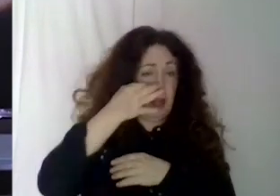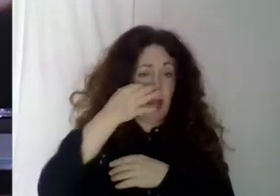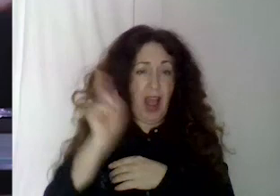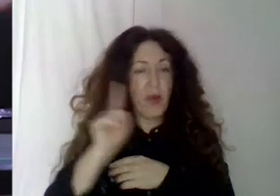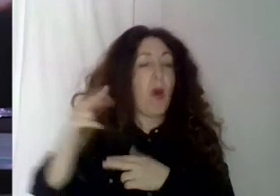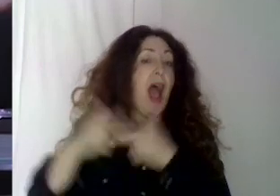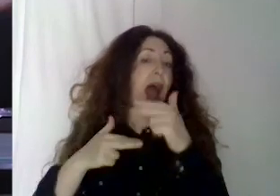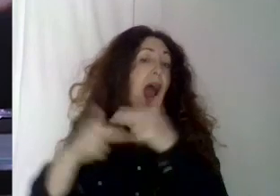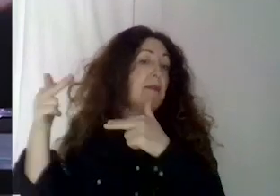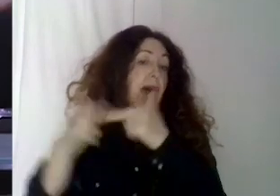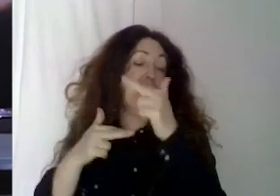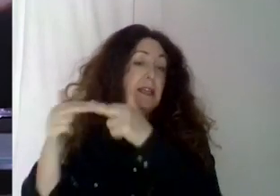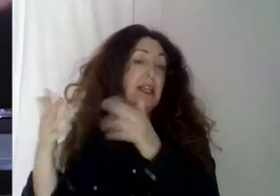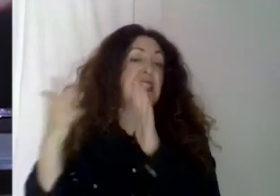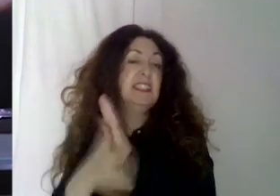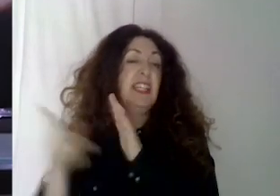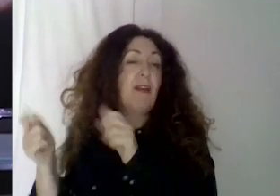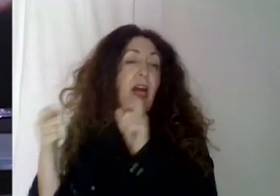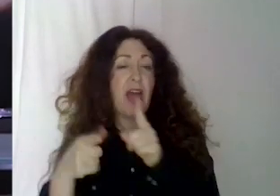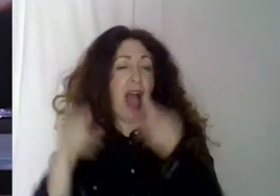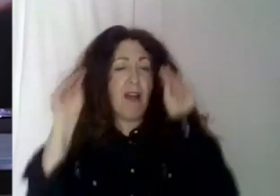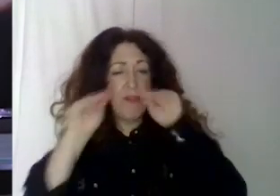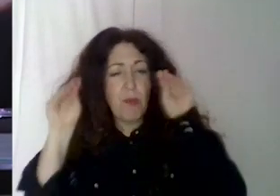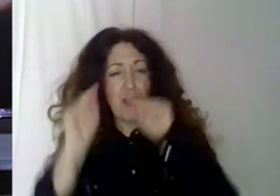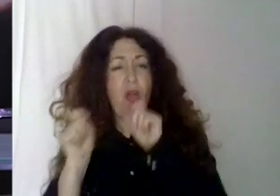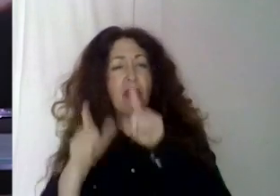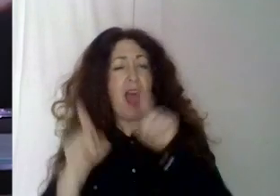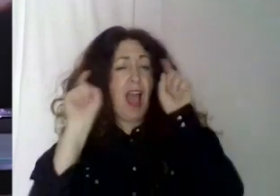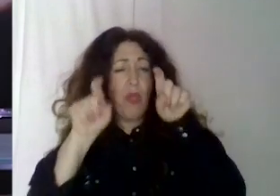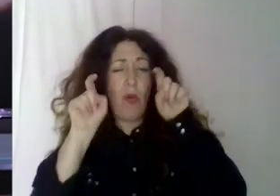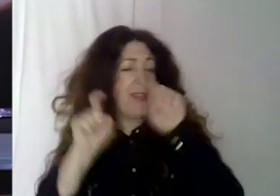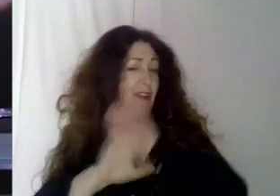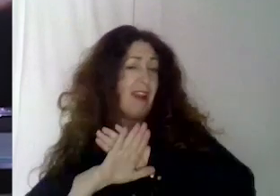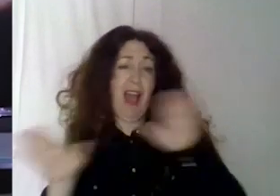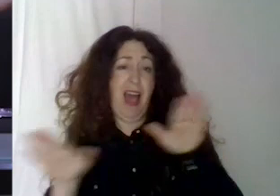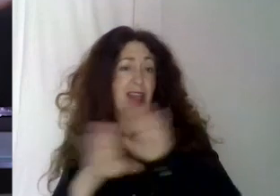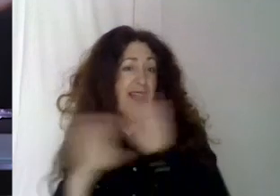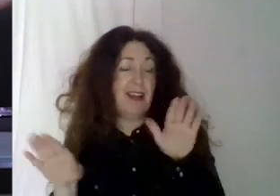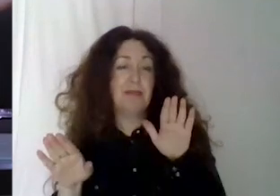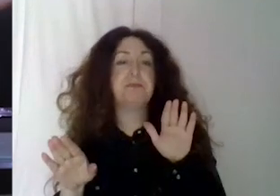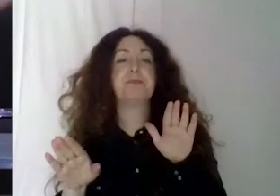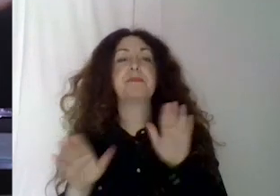un talento verdaderamente extraordinario. Y entonces aparece en Roma,